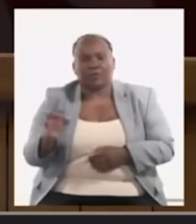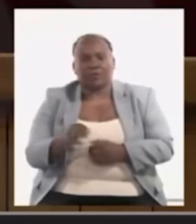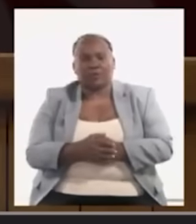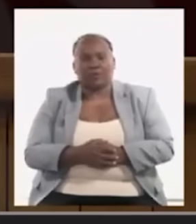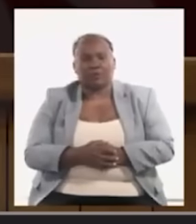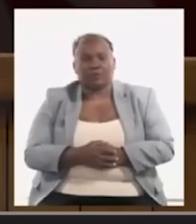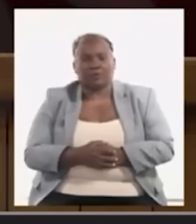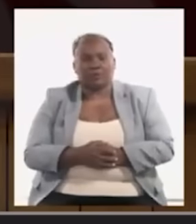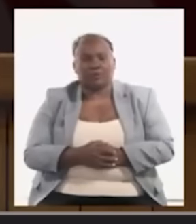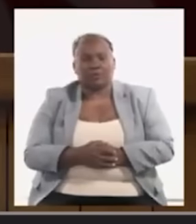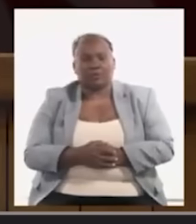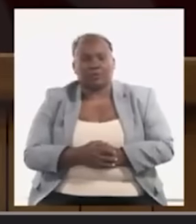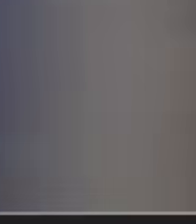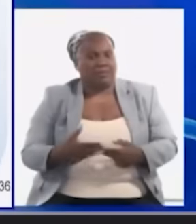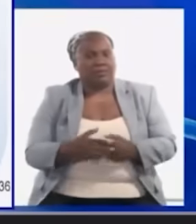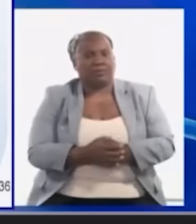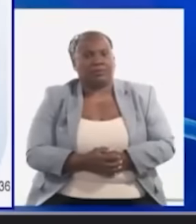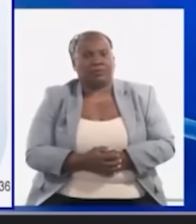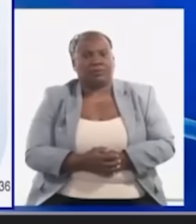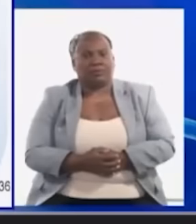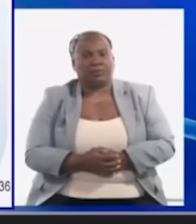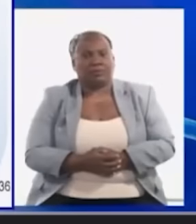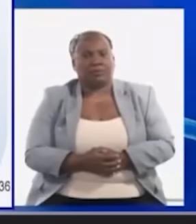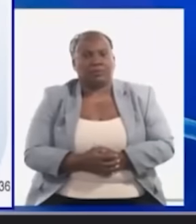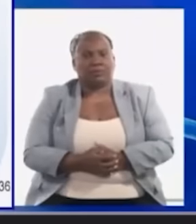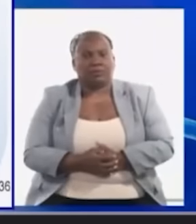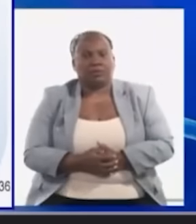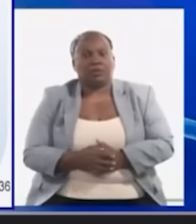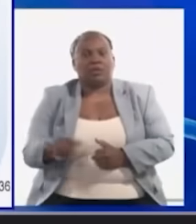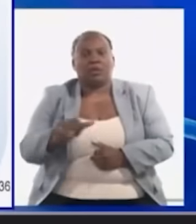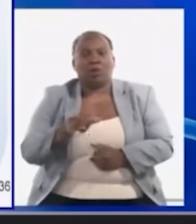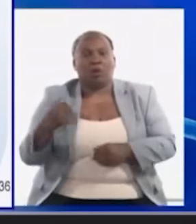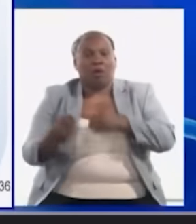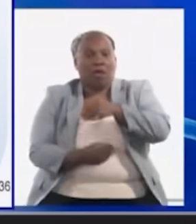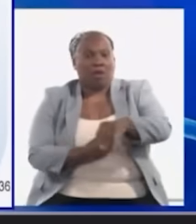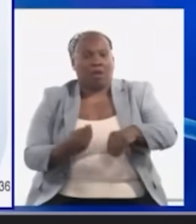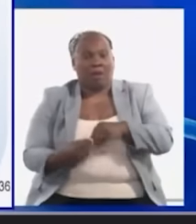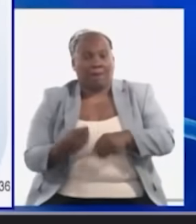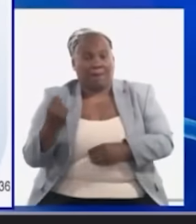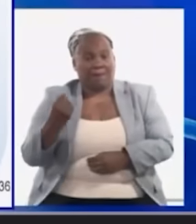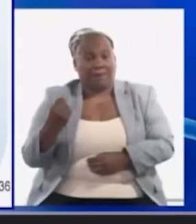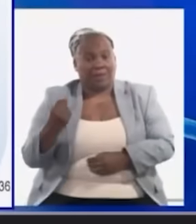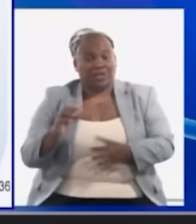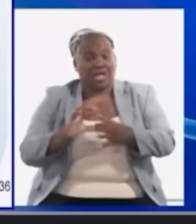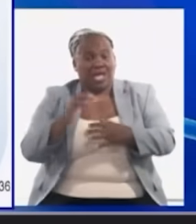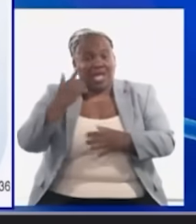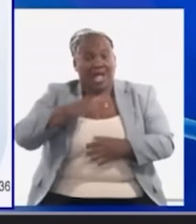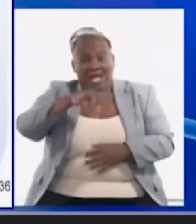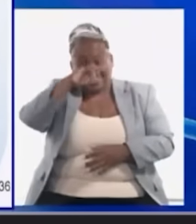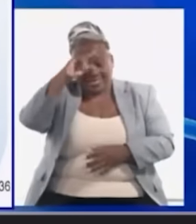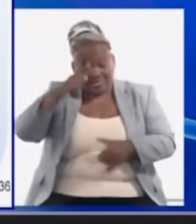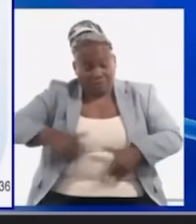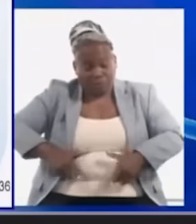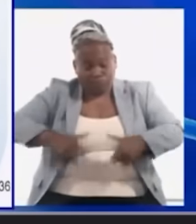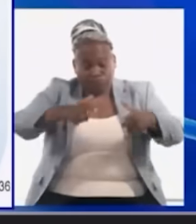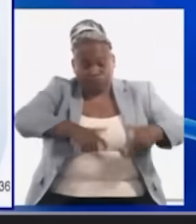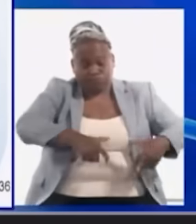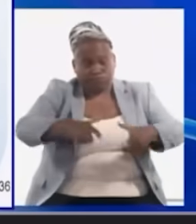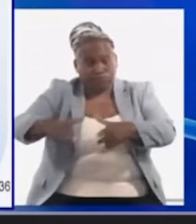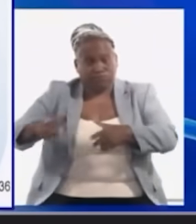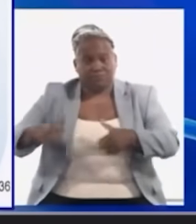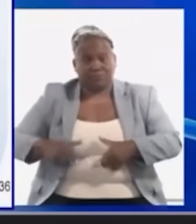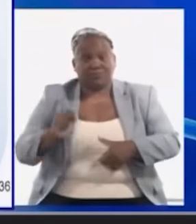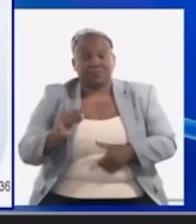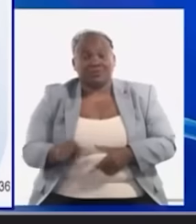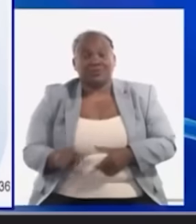casos es para revenderlo. Tenemos también que modificar los precios del gas licuado, al igual que